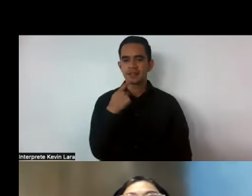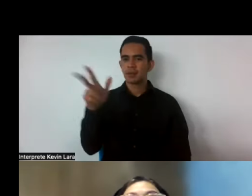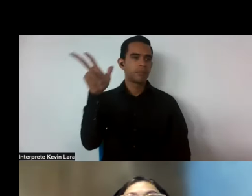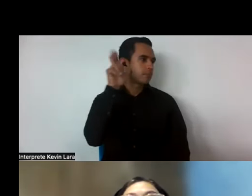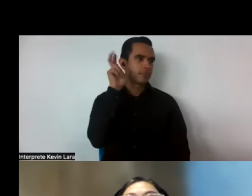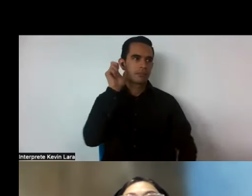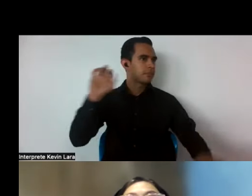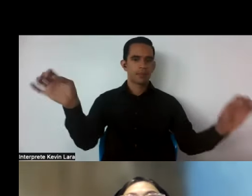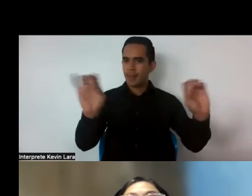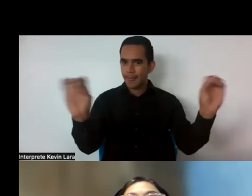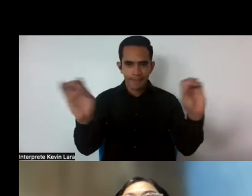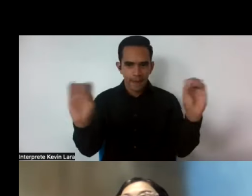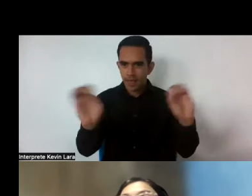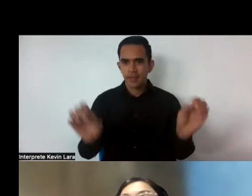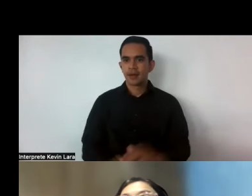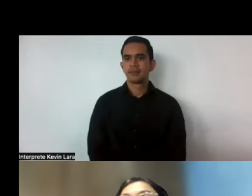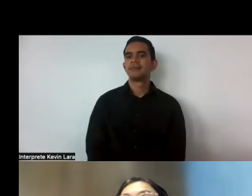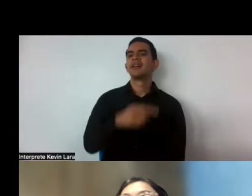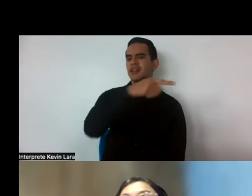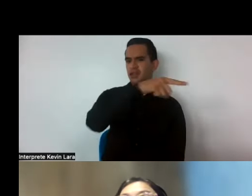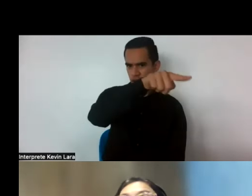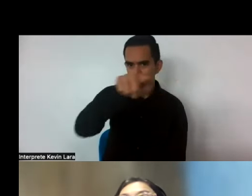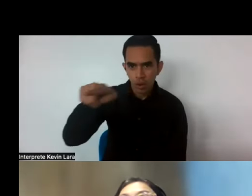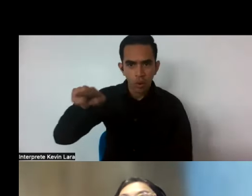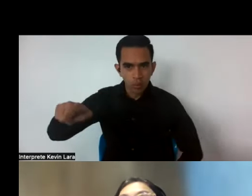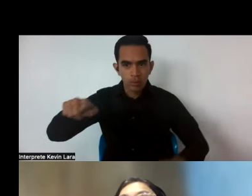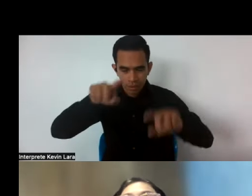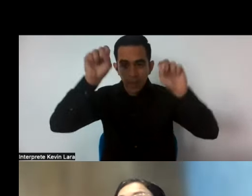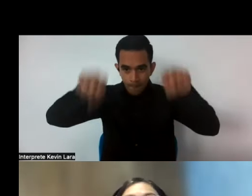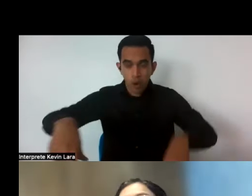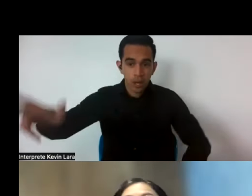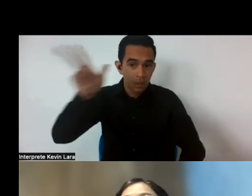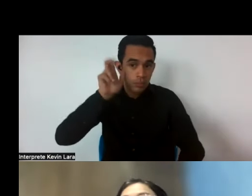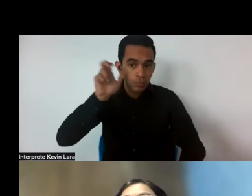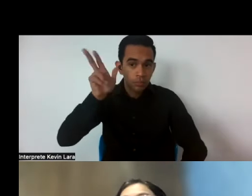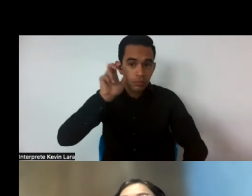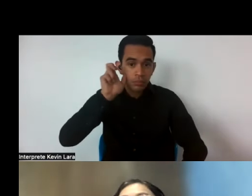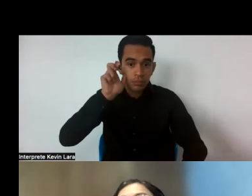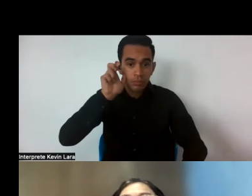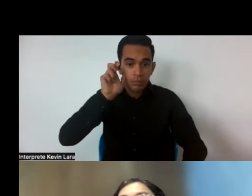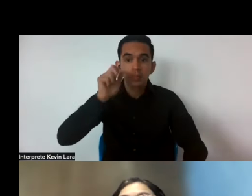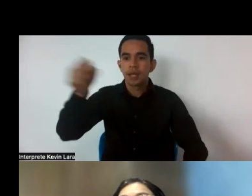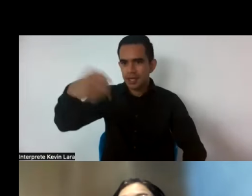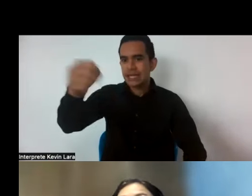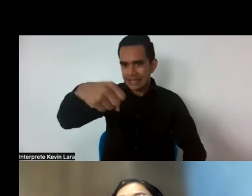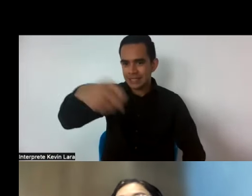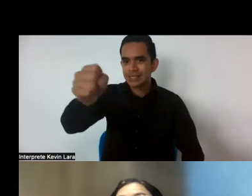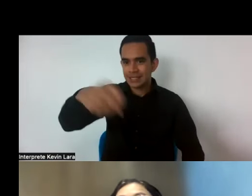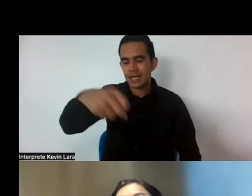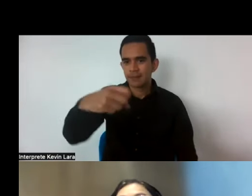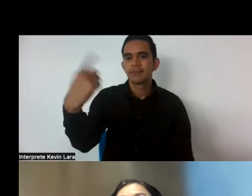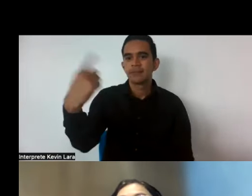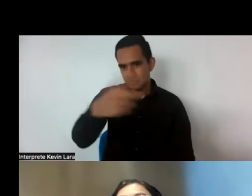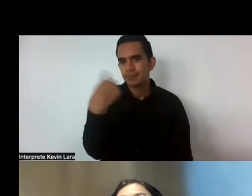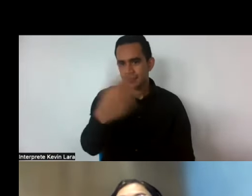Sí, nosotros sí la Los escuchamos demás bien. sí pueden escucharme. Leiva. No, no te escuchamos. Yo no te escucho.